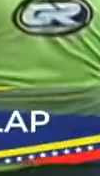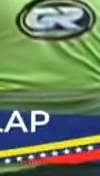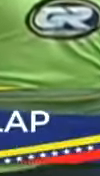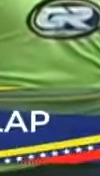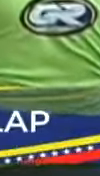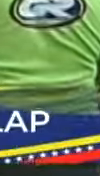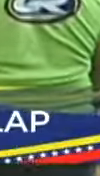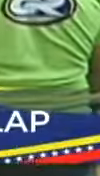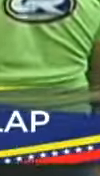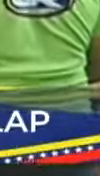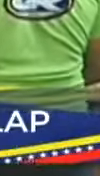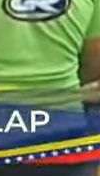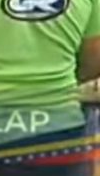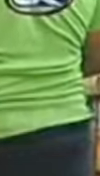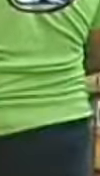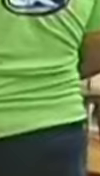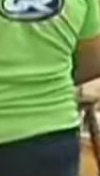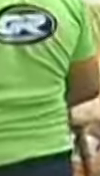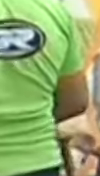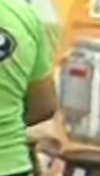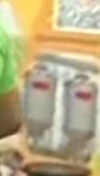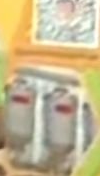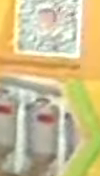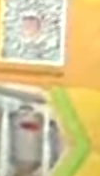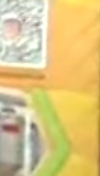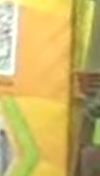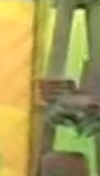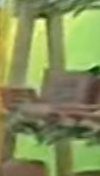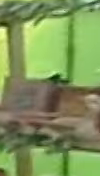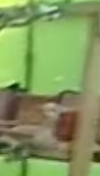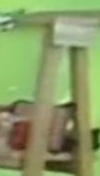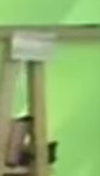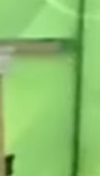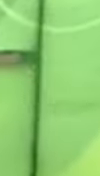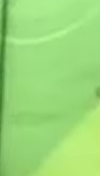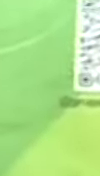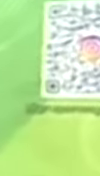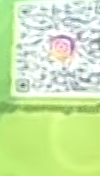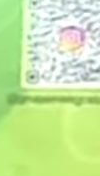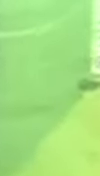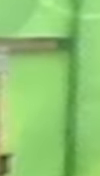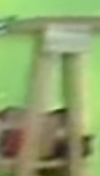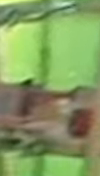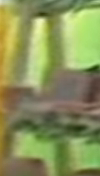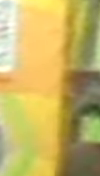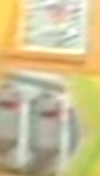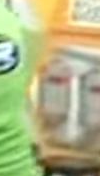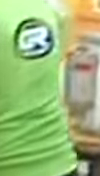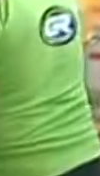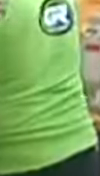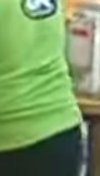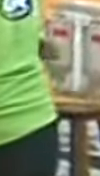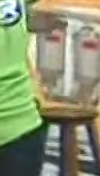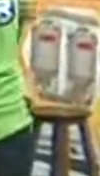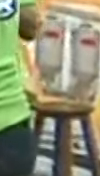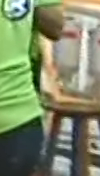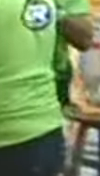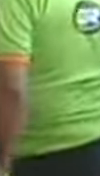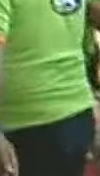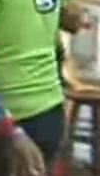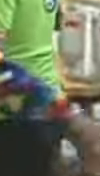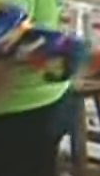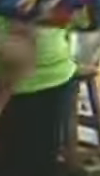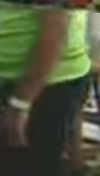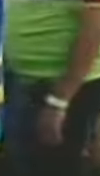a más de 7.500.000 familias mediante la distribución de alimentos. Recordemos que el